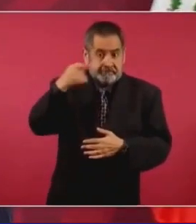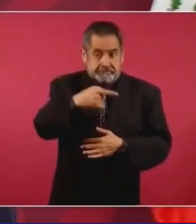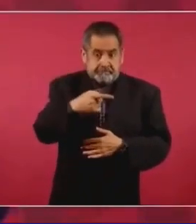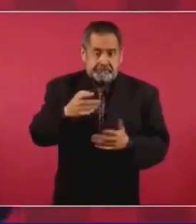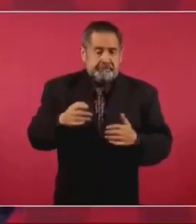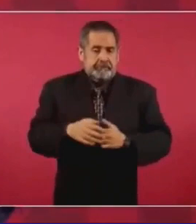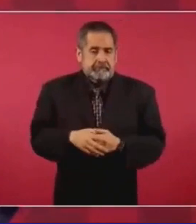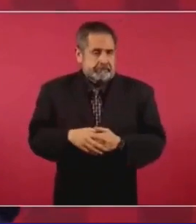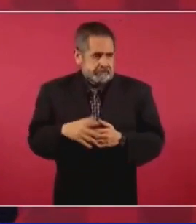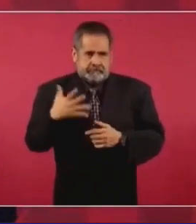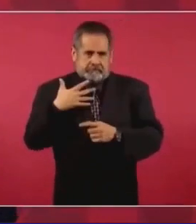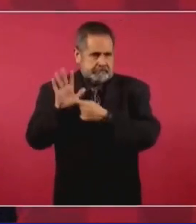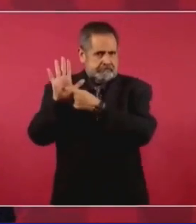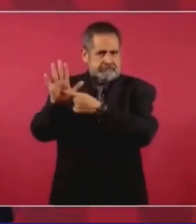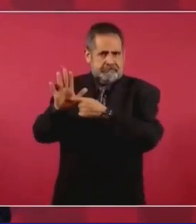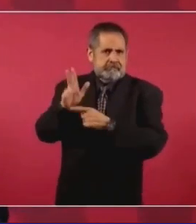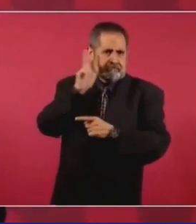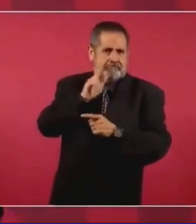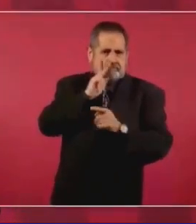Y ahí están los datos.